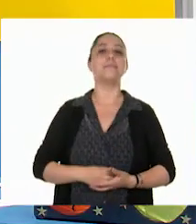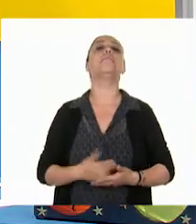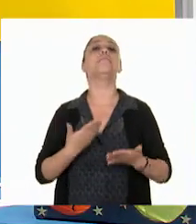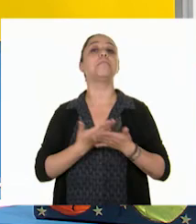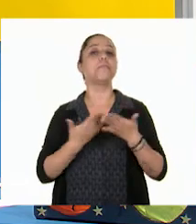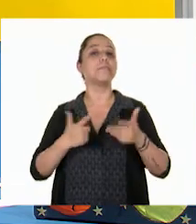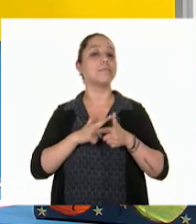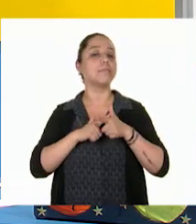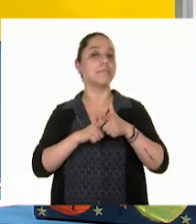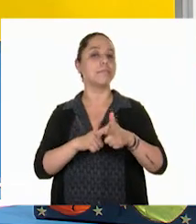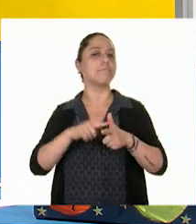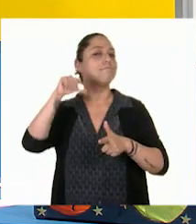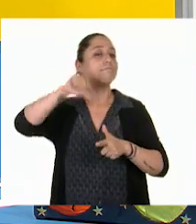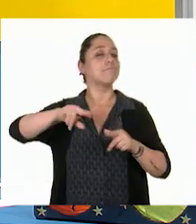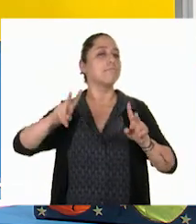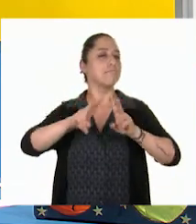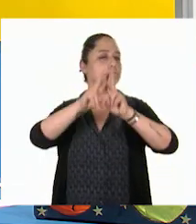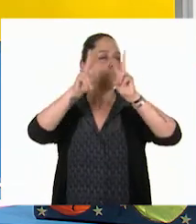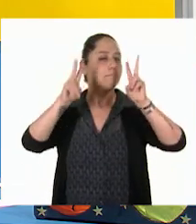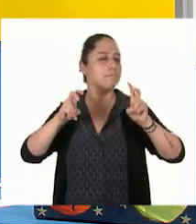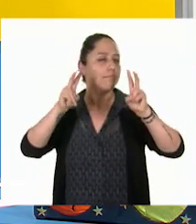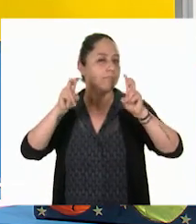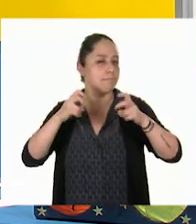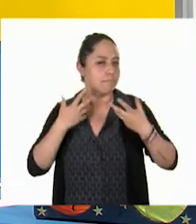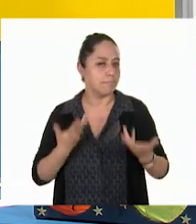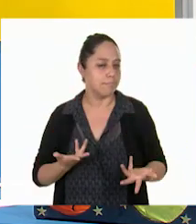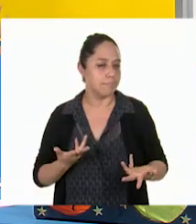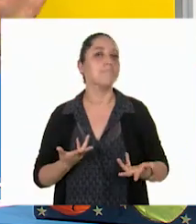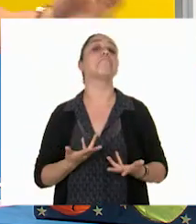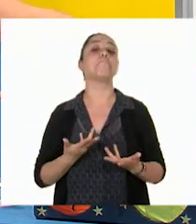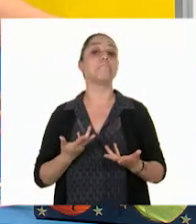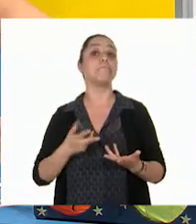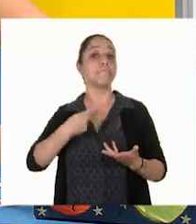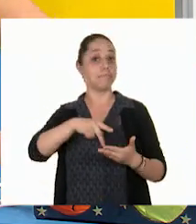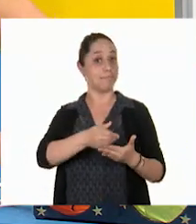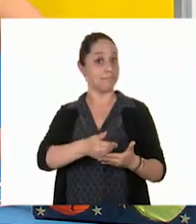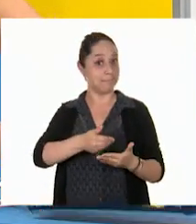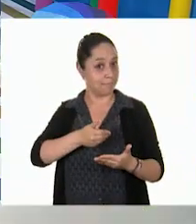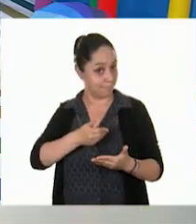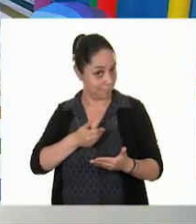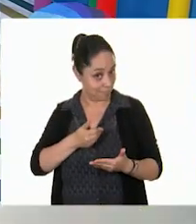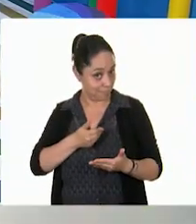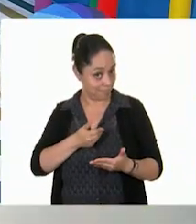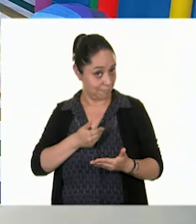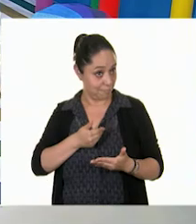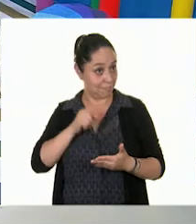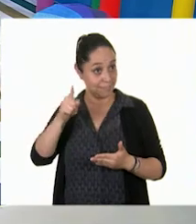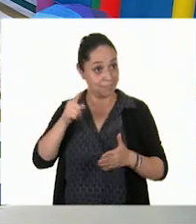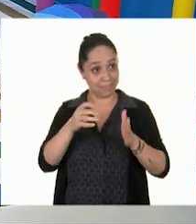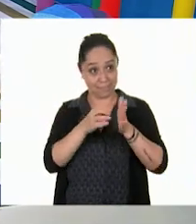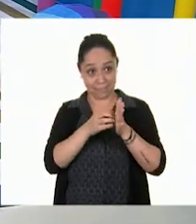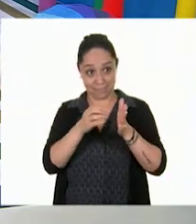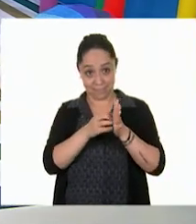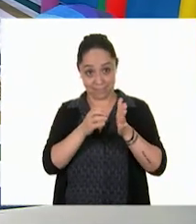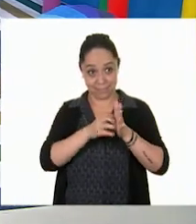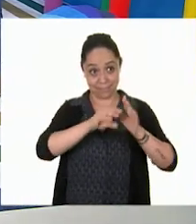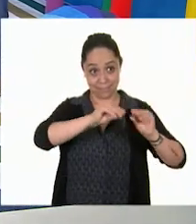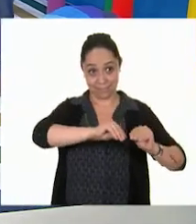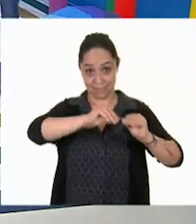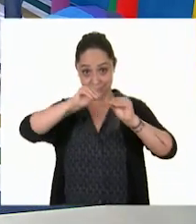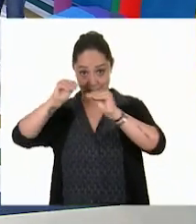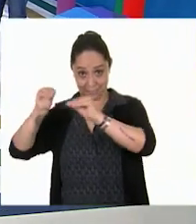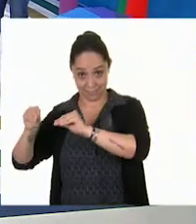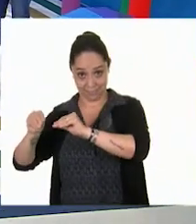continuar con nuestro tema del día de hoy. Pero antes vamos a mover esta cajita y la pasamos para